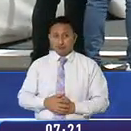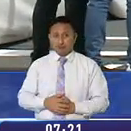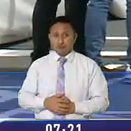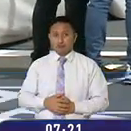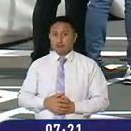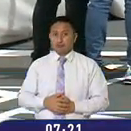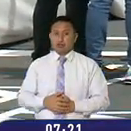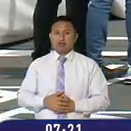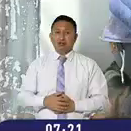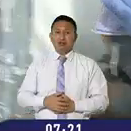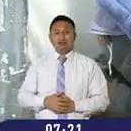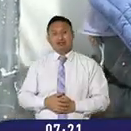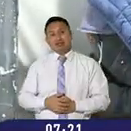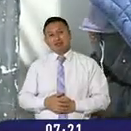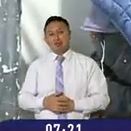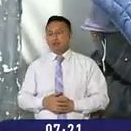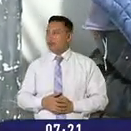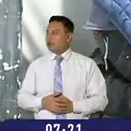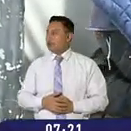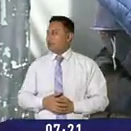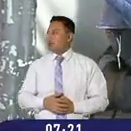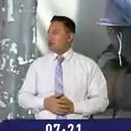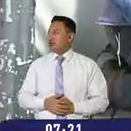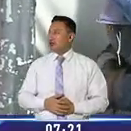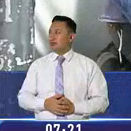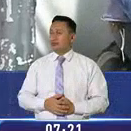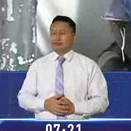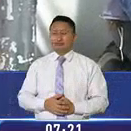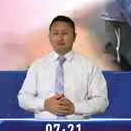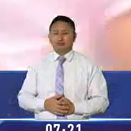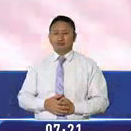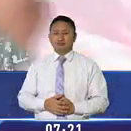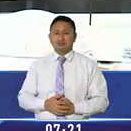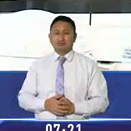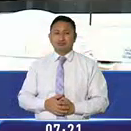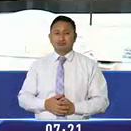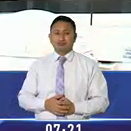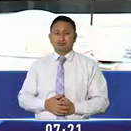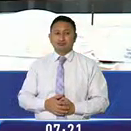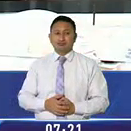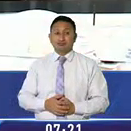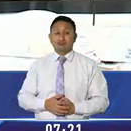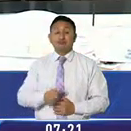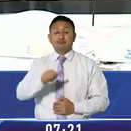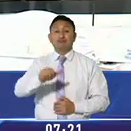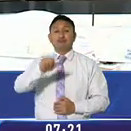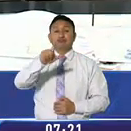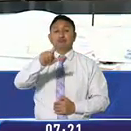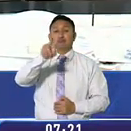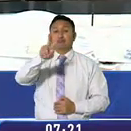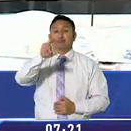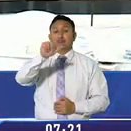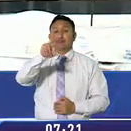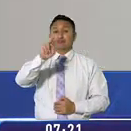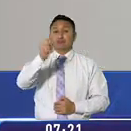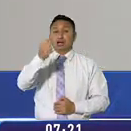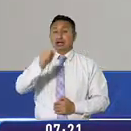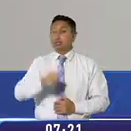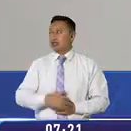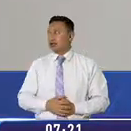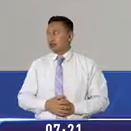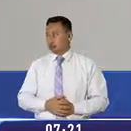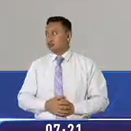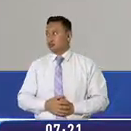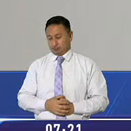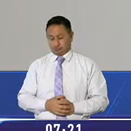ciudadanía debería colaborar para evitar un desbordamiento en los sistemas de salud, y Víctor Álvarez, de su lado, es tajante. Sí, pedimos la alerta roja